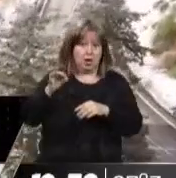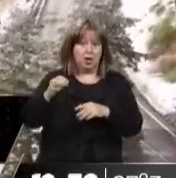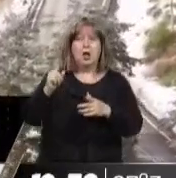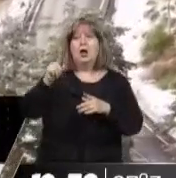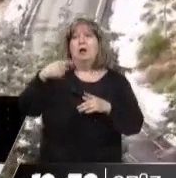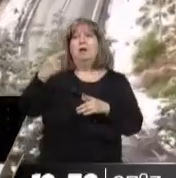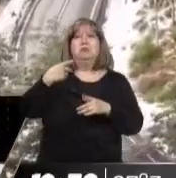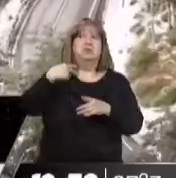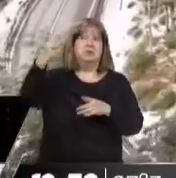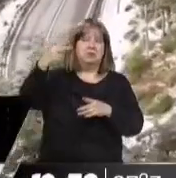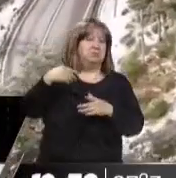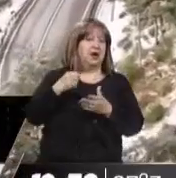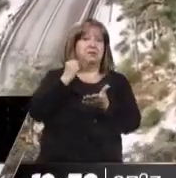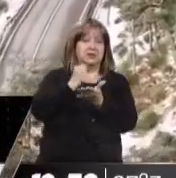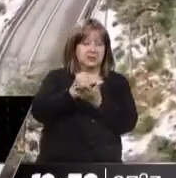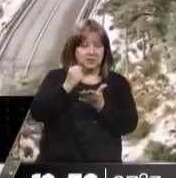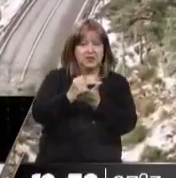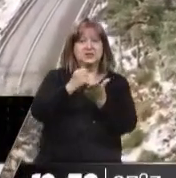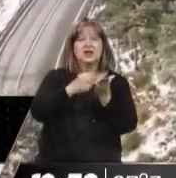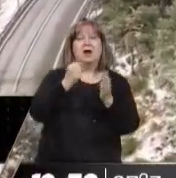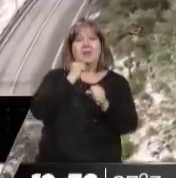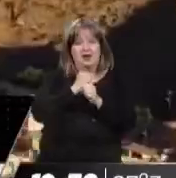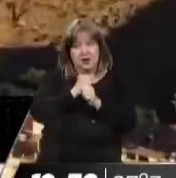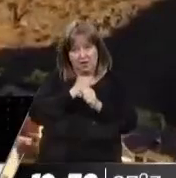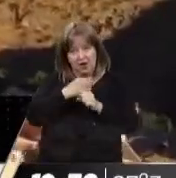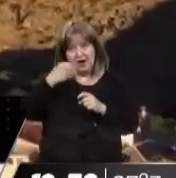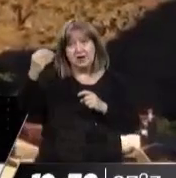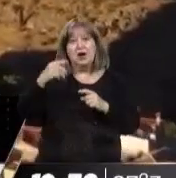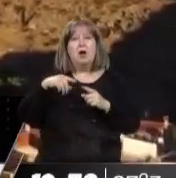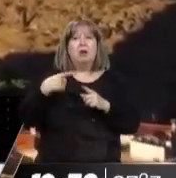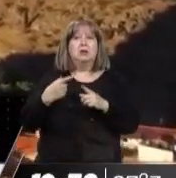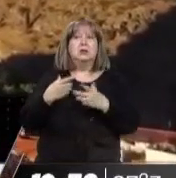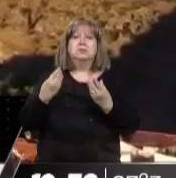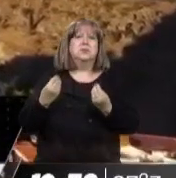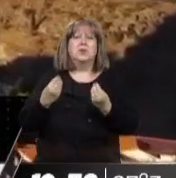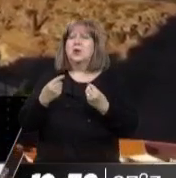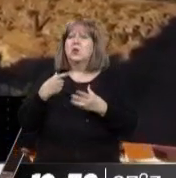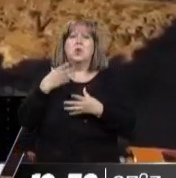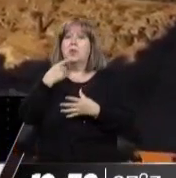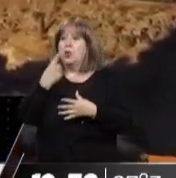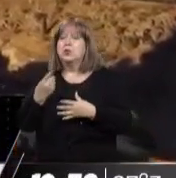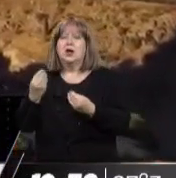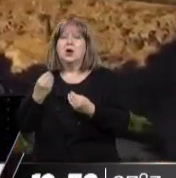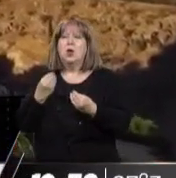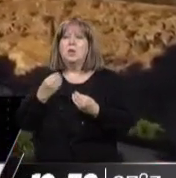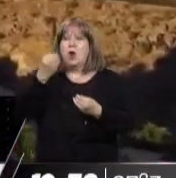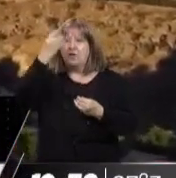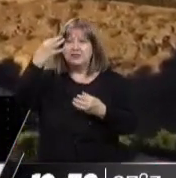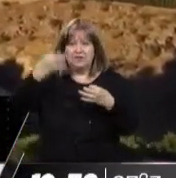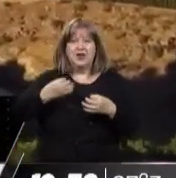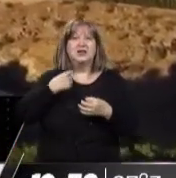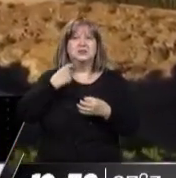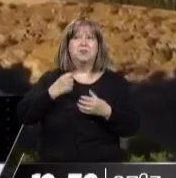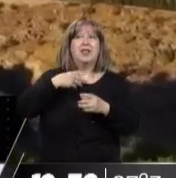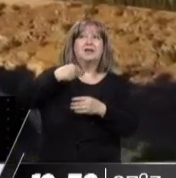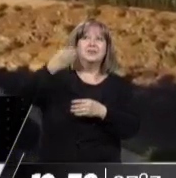trabajo, de trabajadores altamente cualificados. ¿Y cómo tienen que realizar el trámite para estar legalmente allí en España y